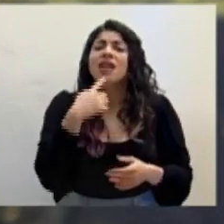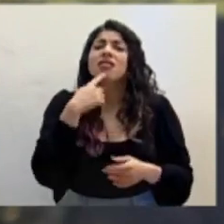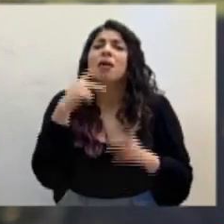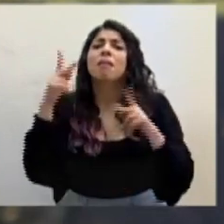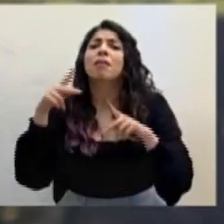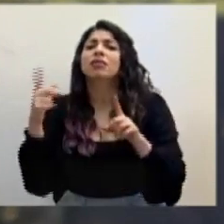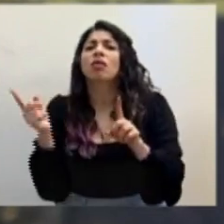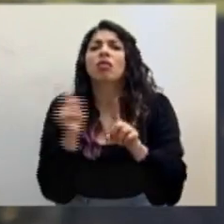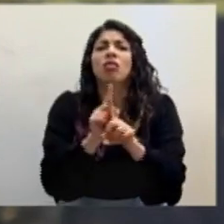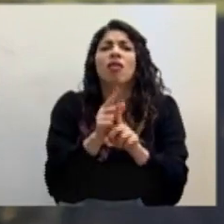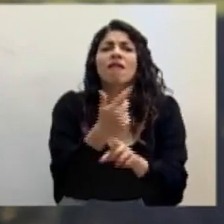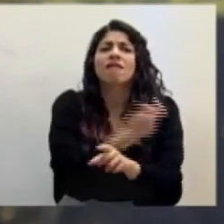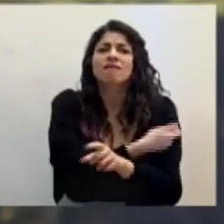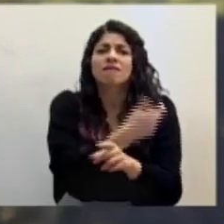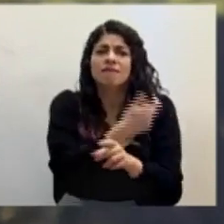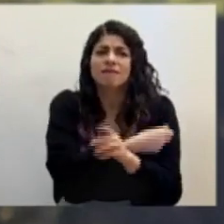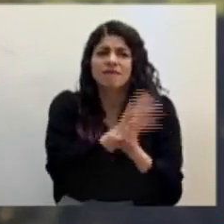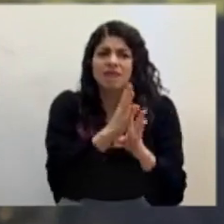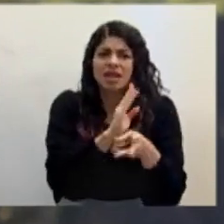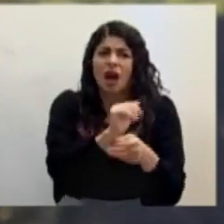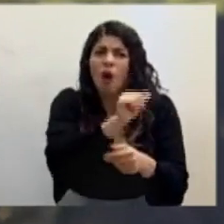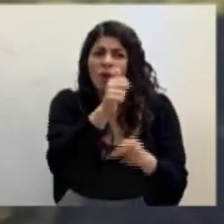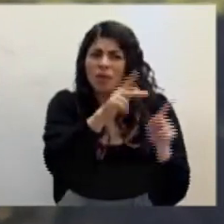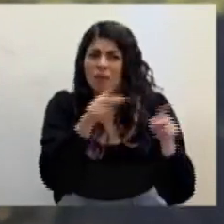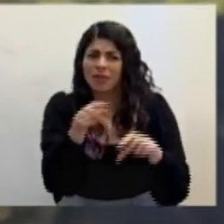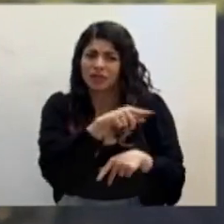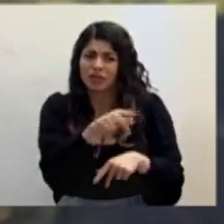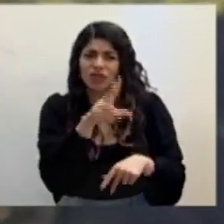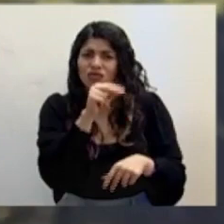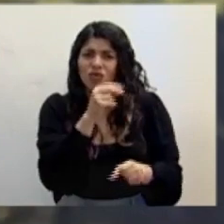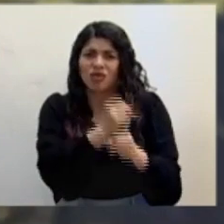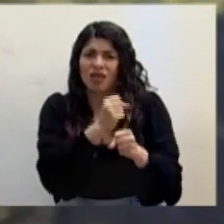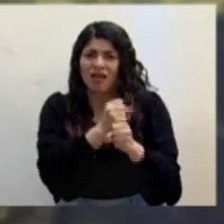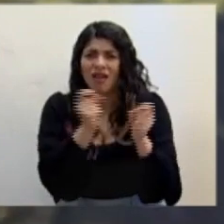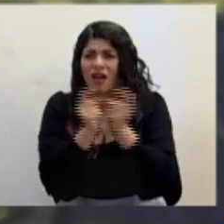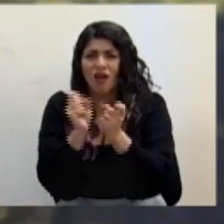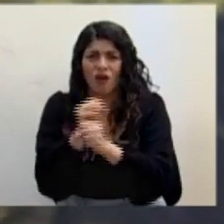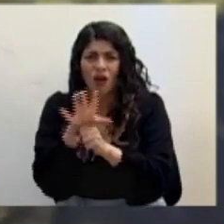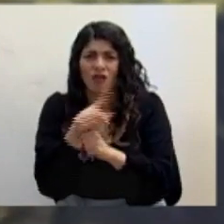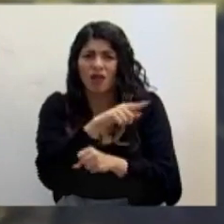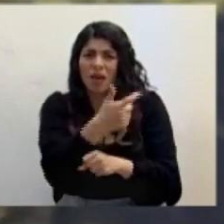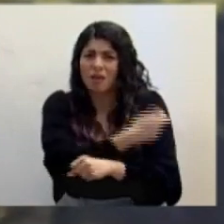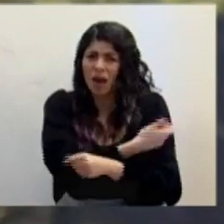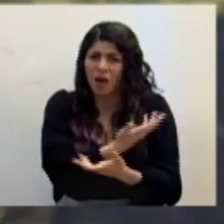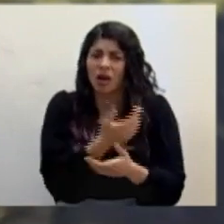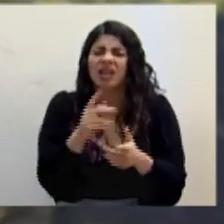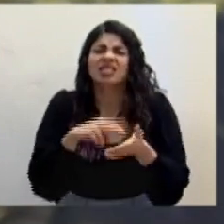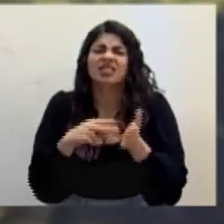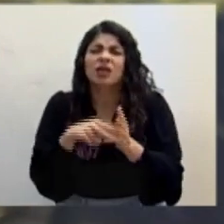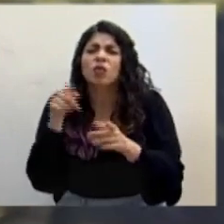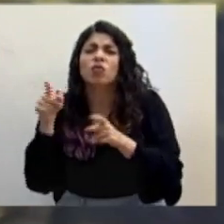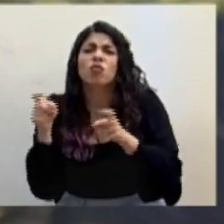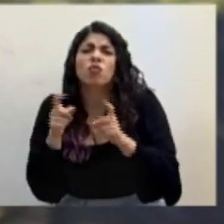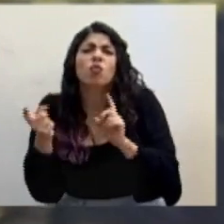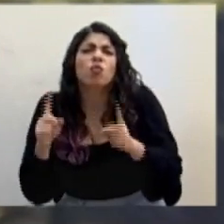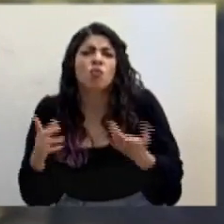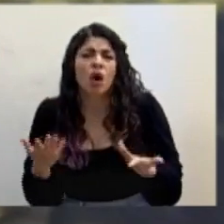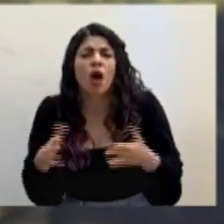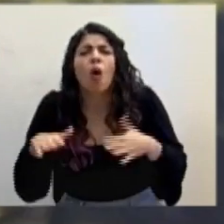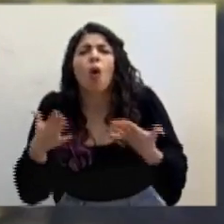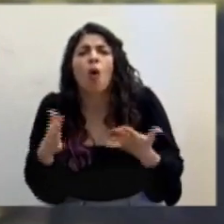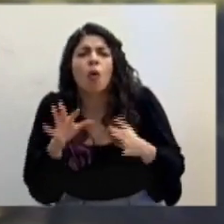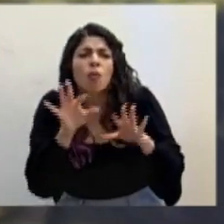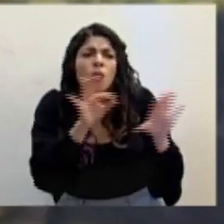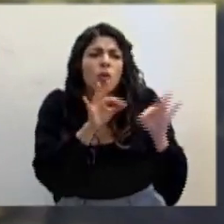metió en la fila, de que hubo otra parte del personal que la está recibiendo sin ser ellos quienes trabajan directamente con COVID. Le consulto, ¿qué controles hay? Y si podemos definir quiénes son los